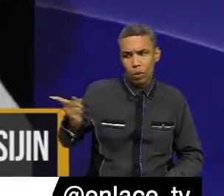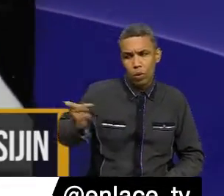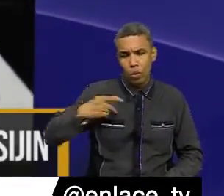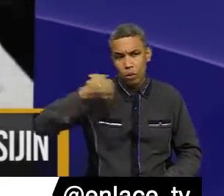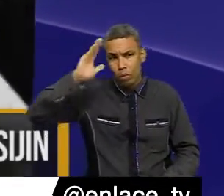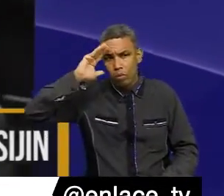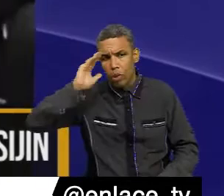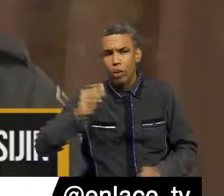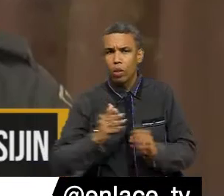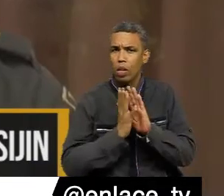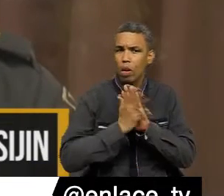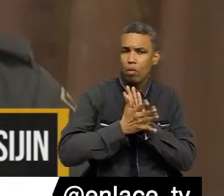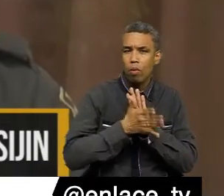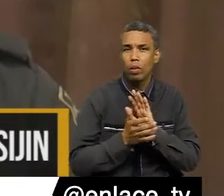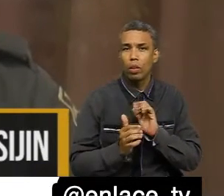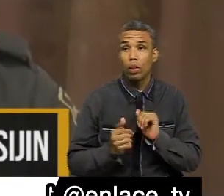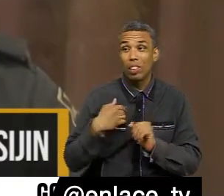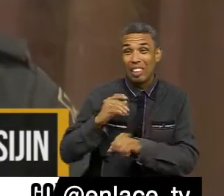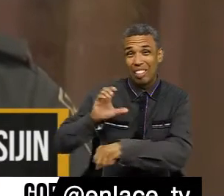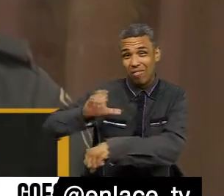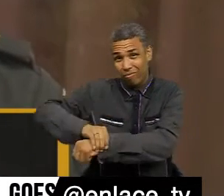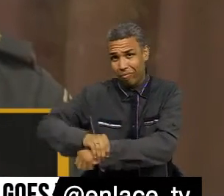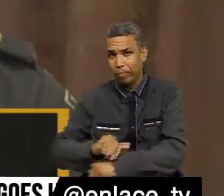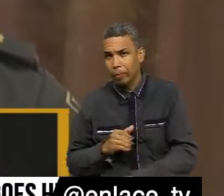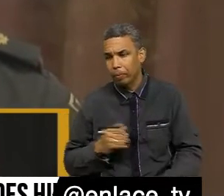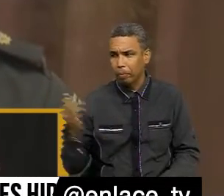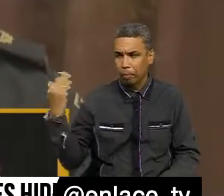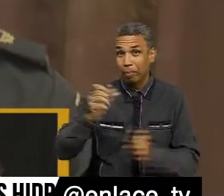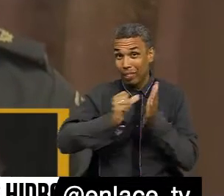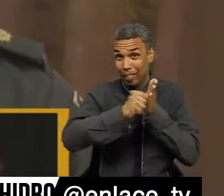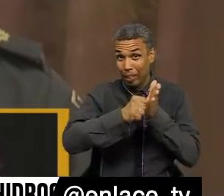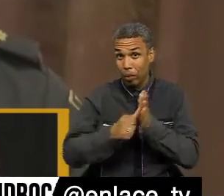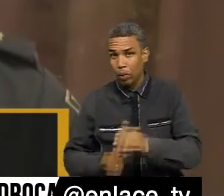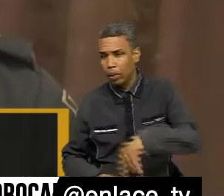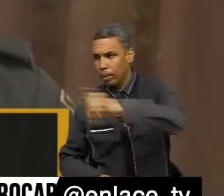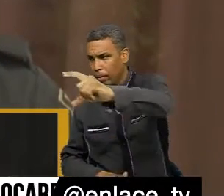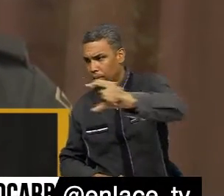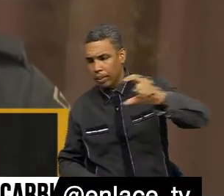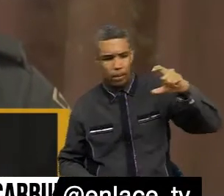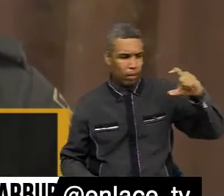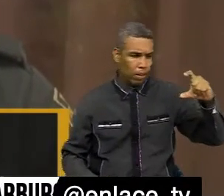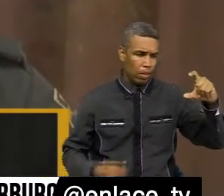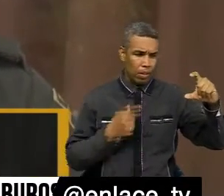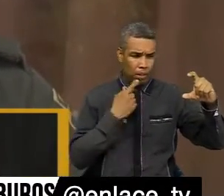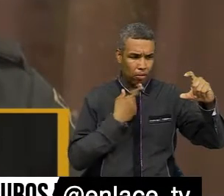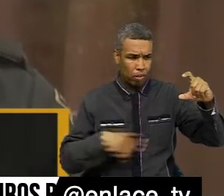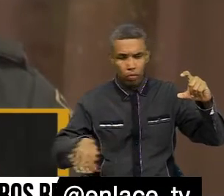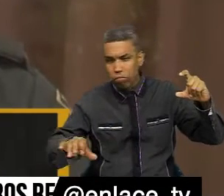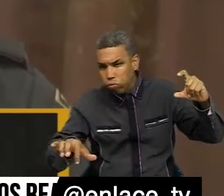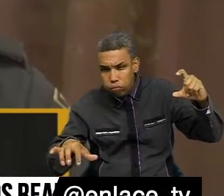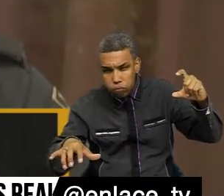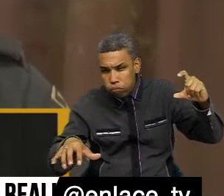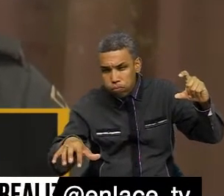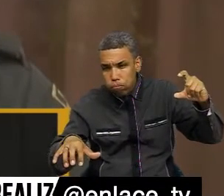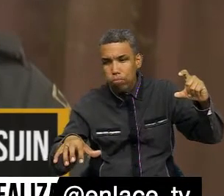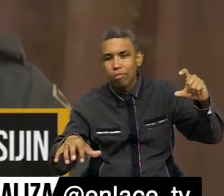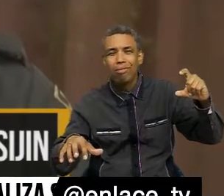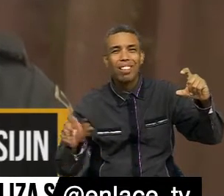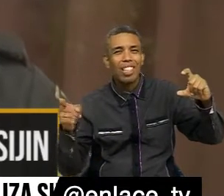sus antecedentes, el cual estamos en verificación todavía. Estas personas vienen de